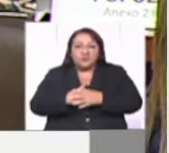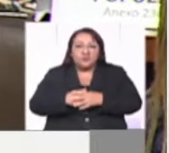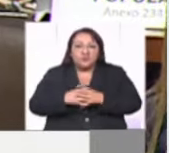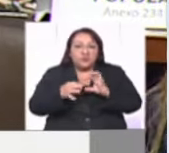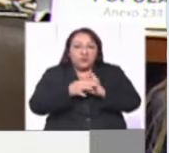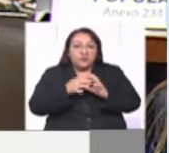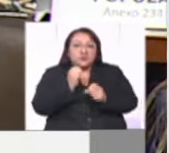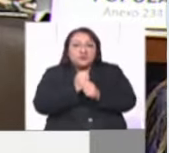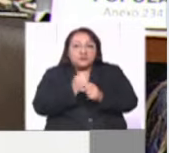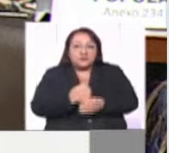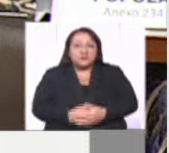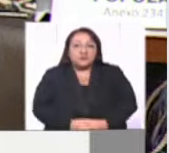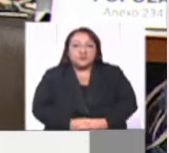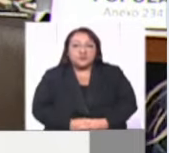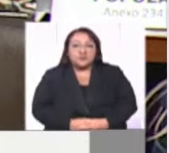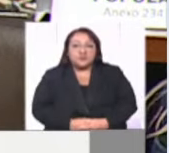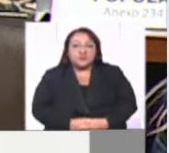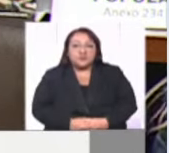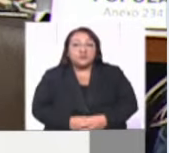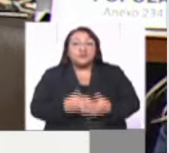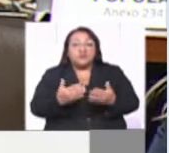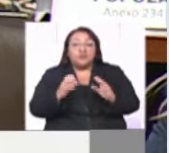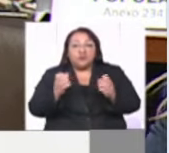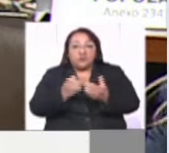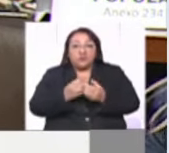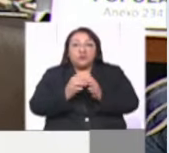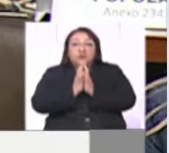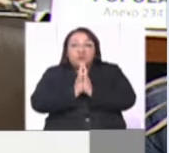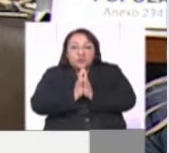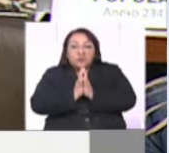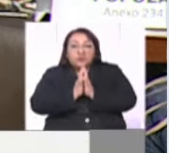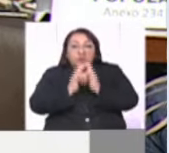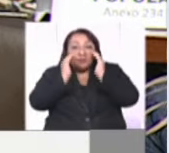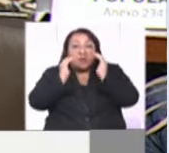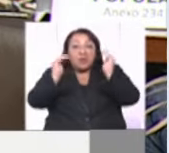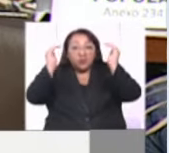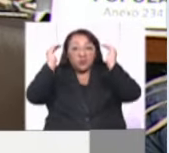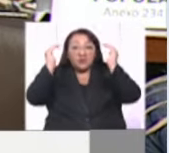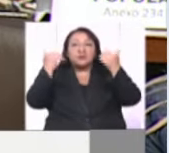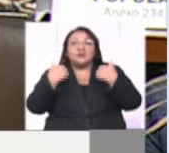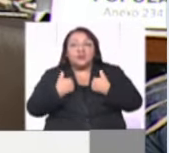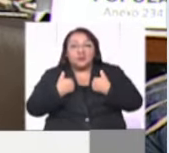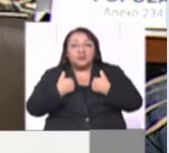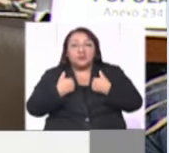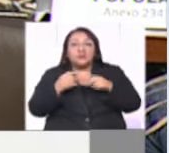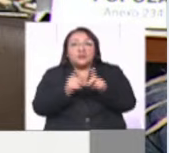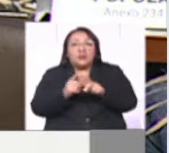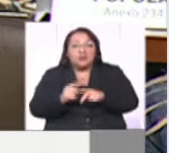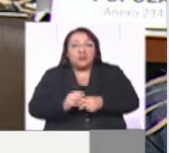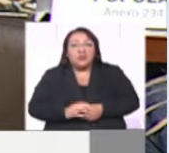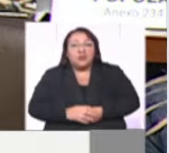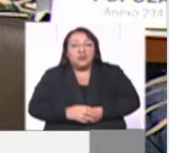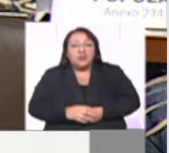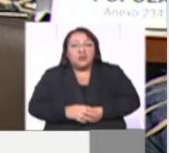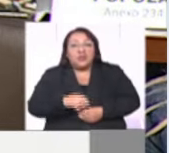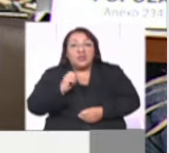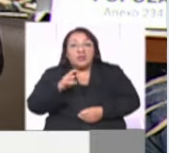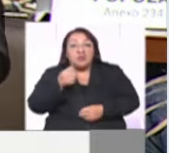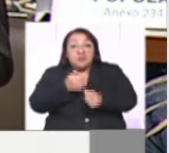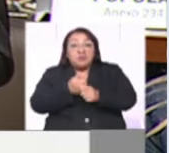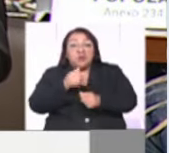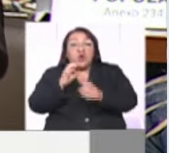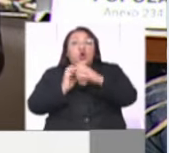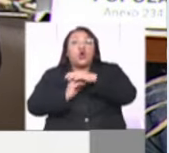en esa gesta y pedir a la representación nacional madurez. Tenemos también la declaración del mismo